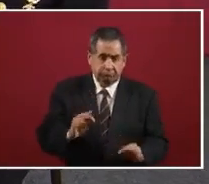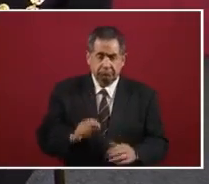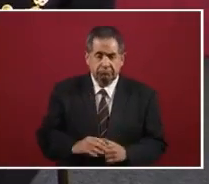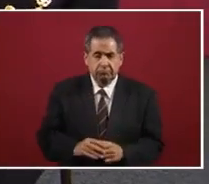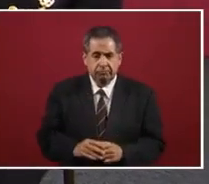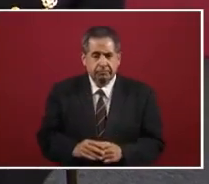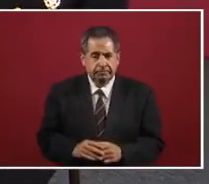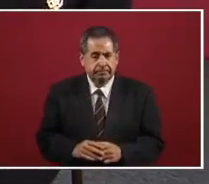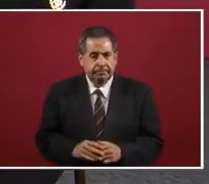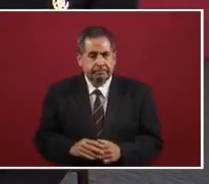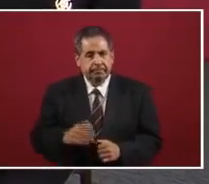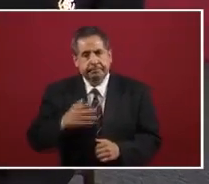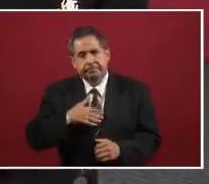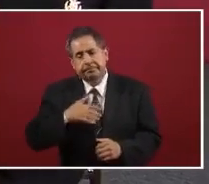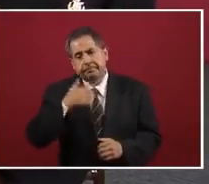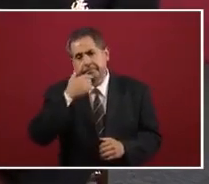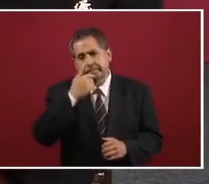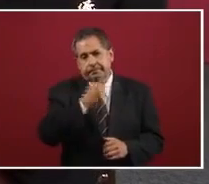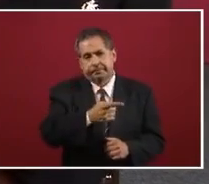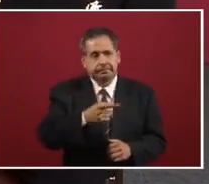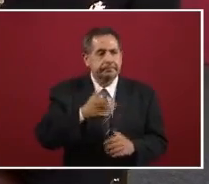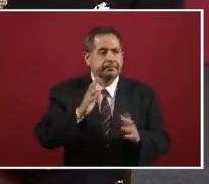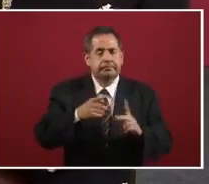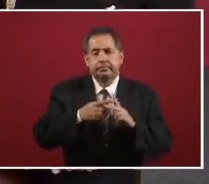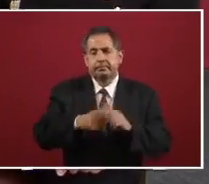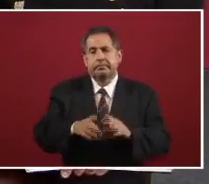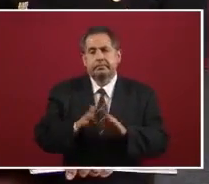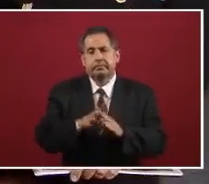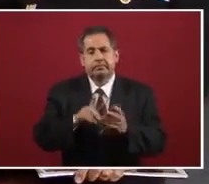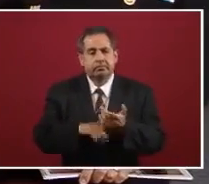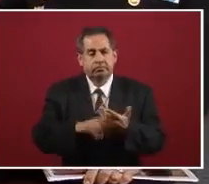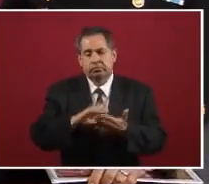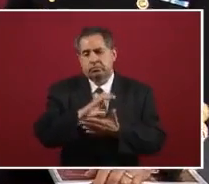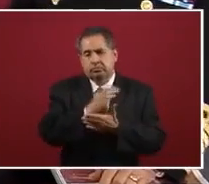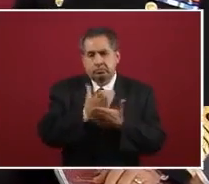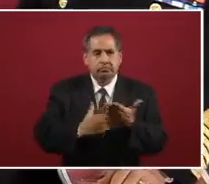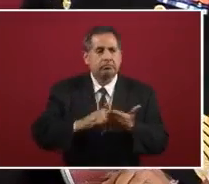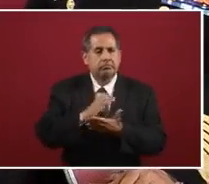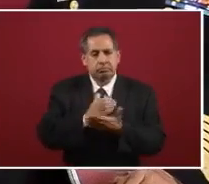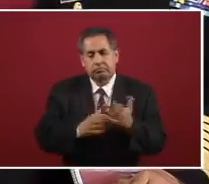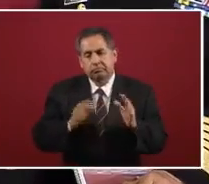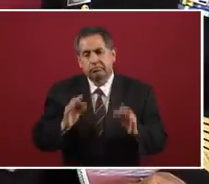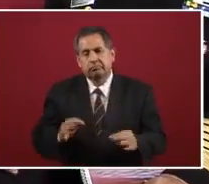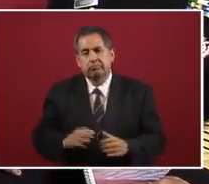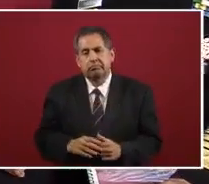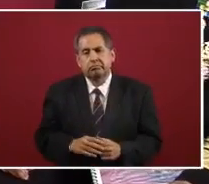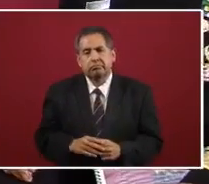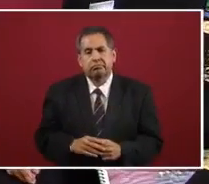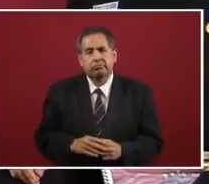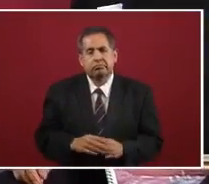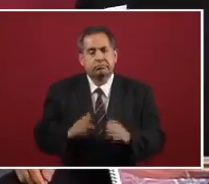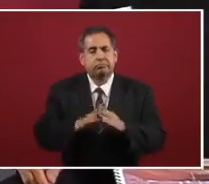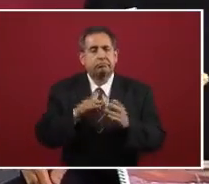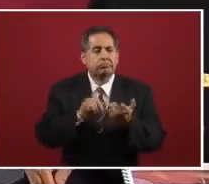Les decía yo que ya empezaron con los contratos que se